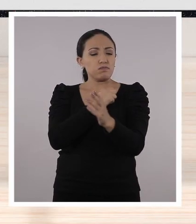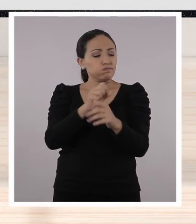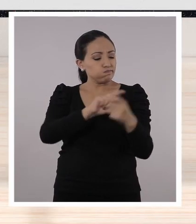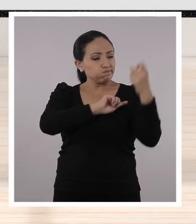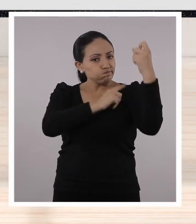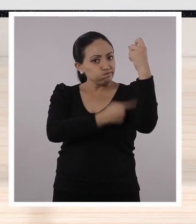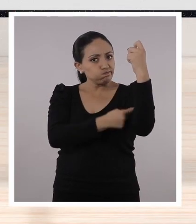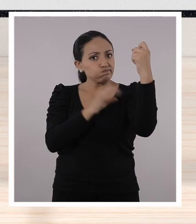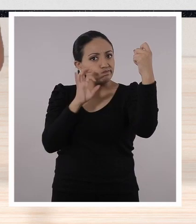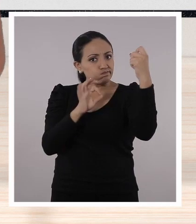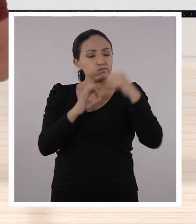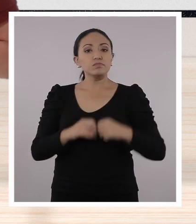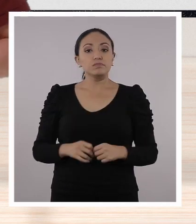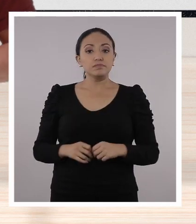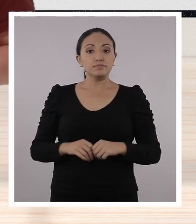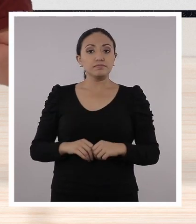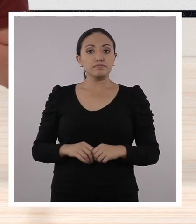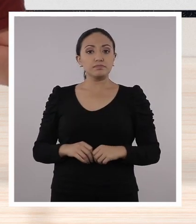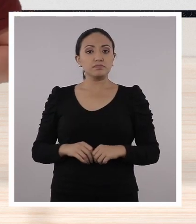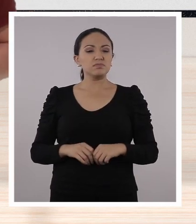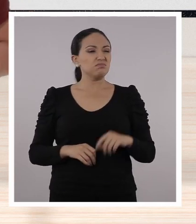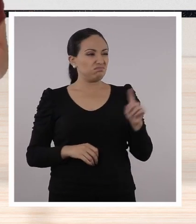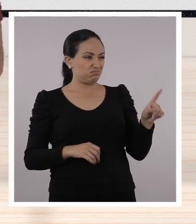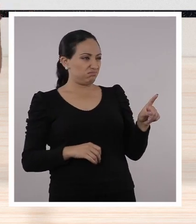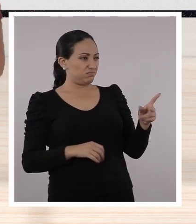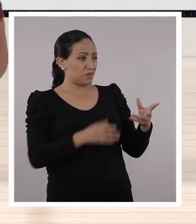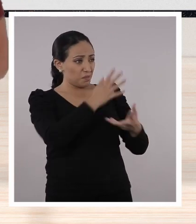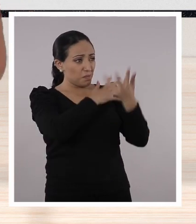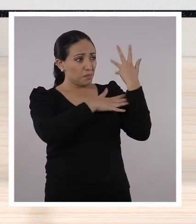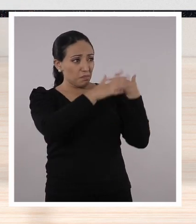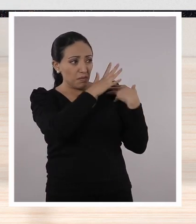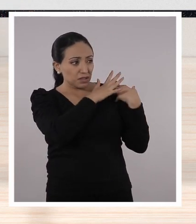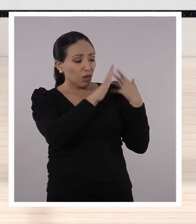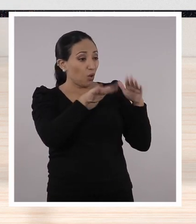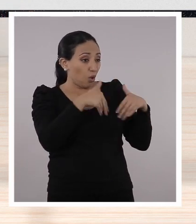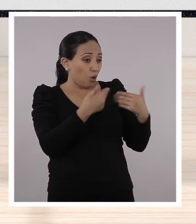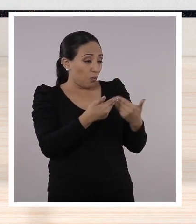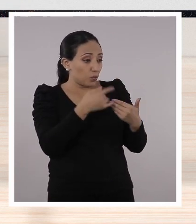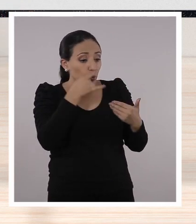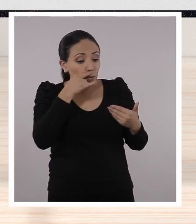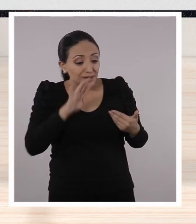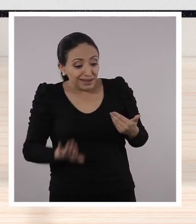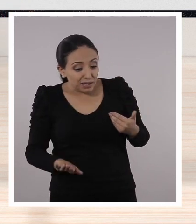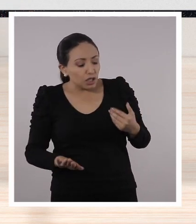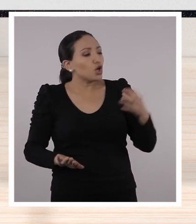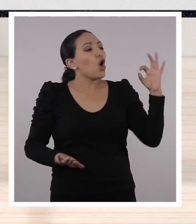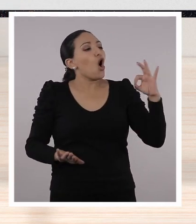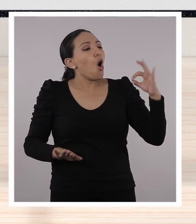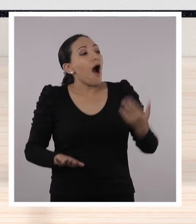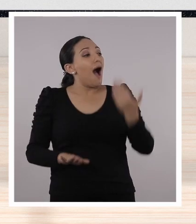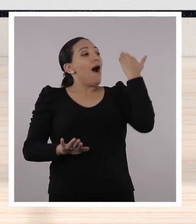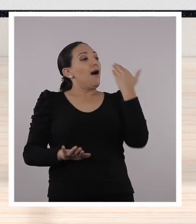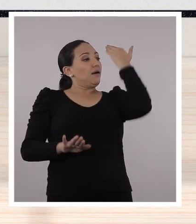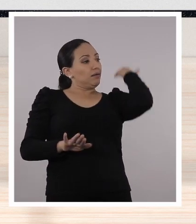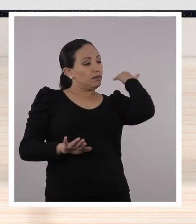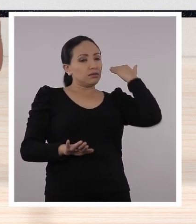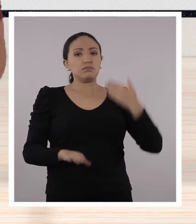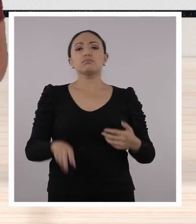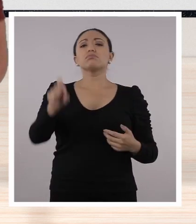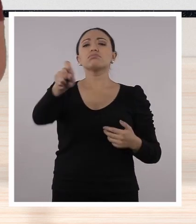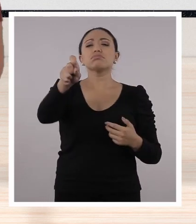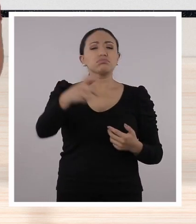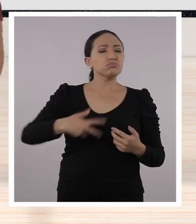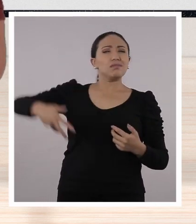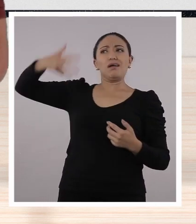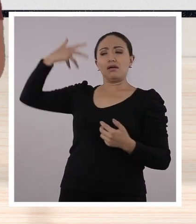hoy tiene mucho que ver con el pasado también. Pero solo nuestro pasado, qué sé yo, desde que somos chiquitos o más atrás. Más